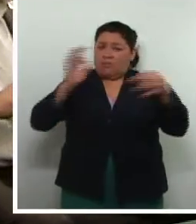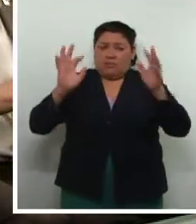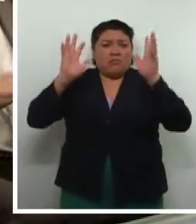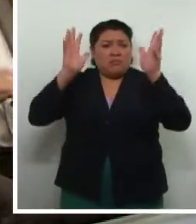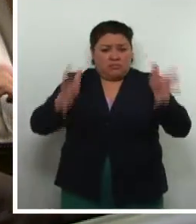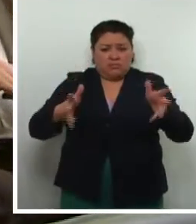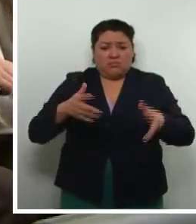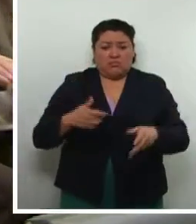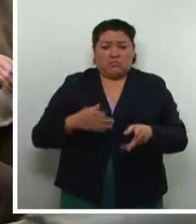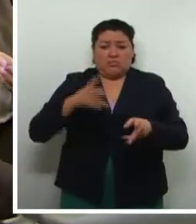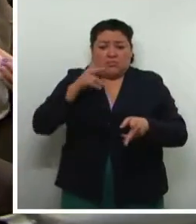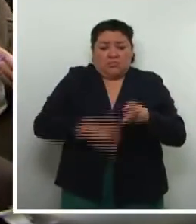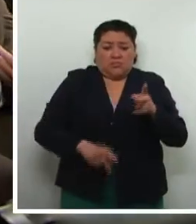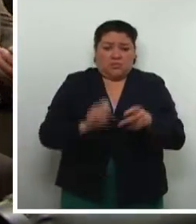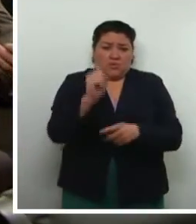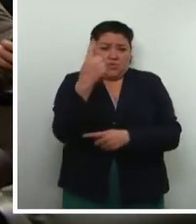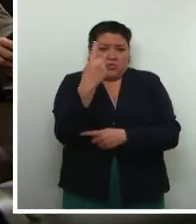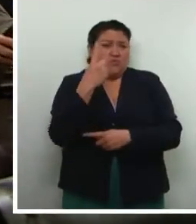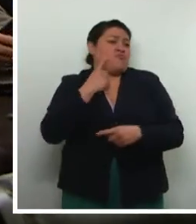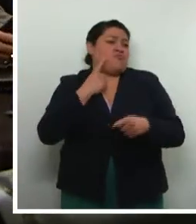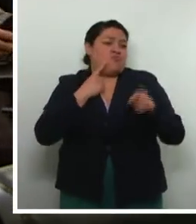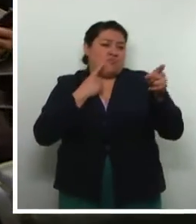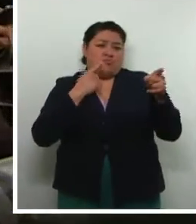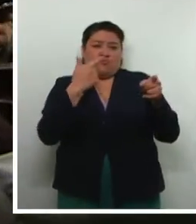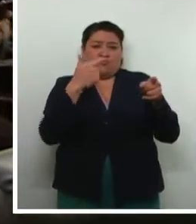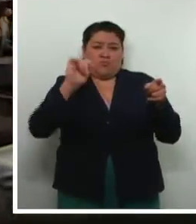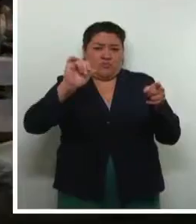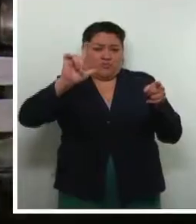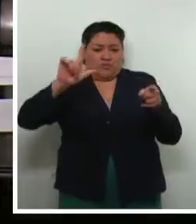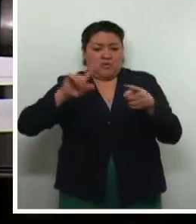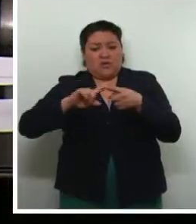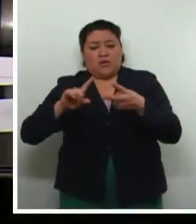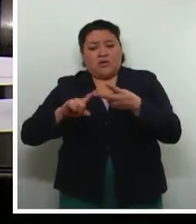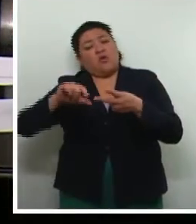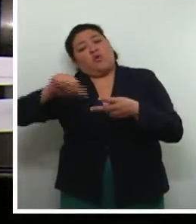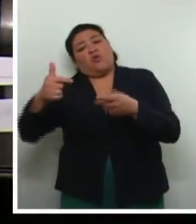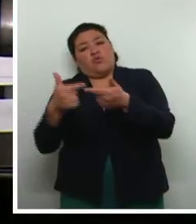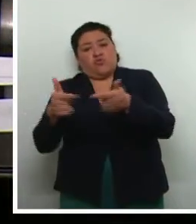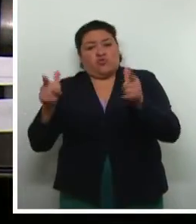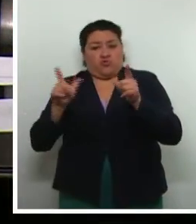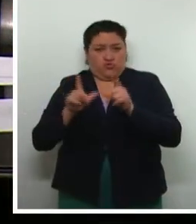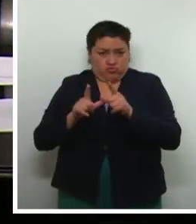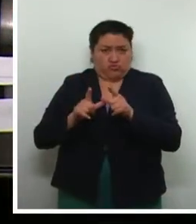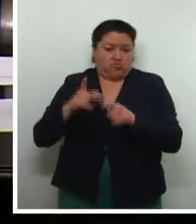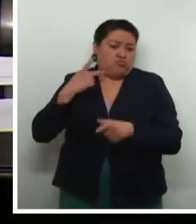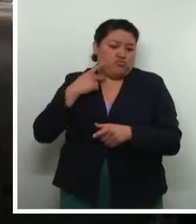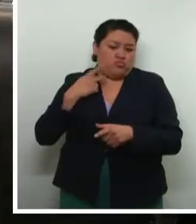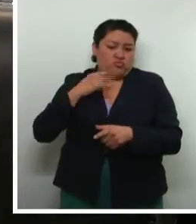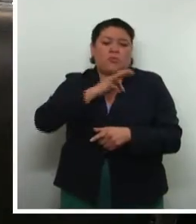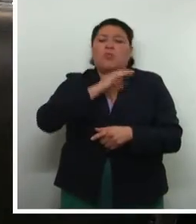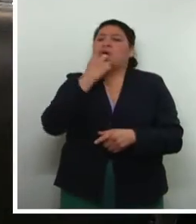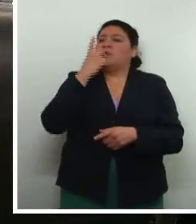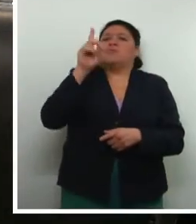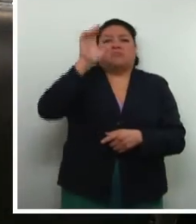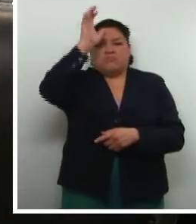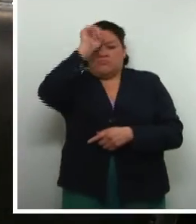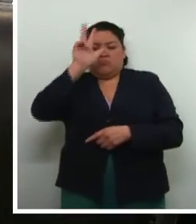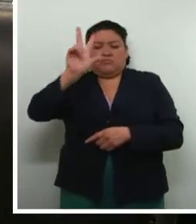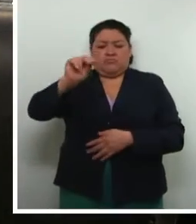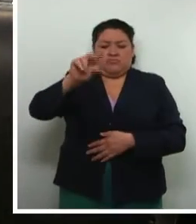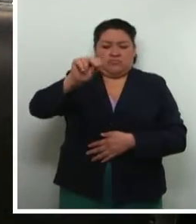dejando a salvo el derecho del diputado Gil y de los grupos parlamentarios para hacer su impugnación. Pero